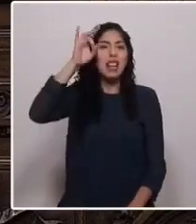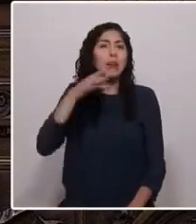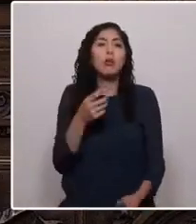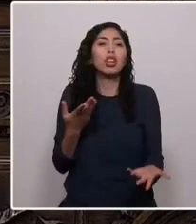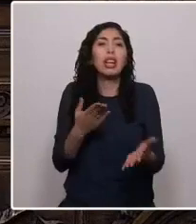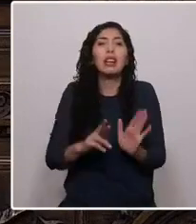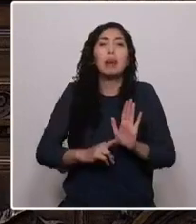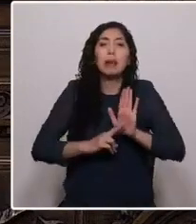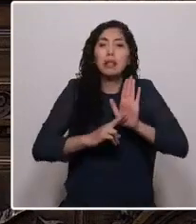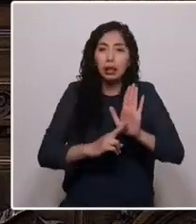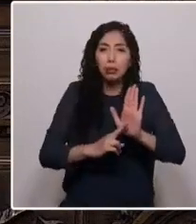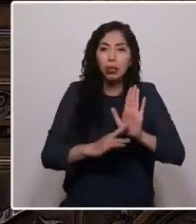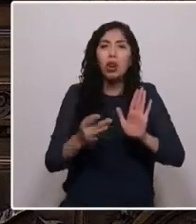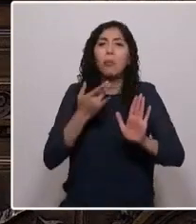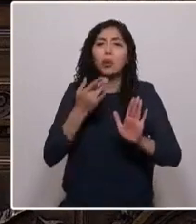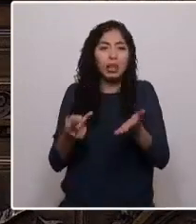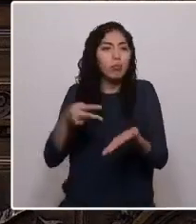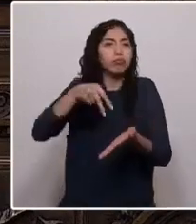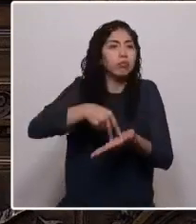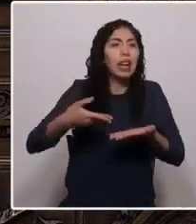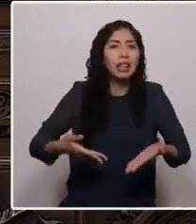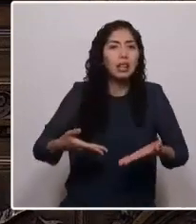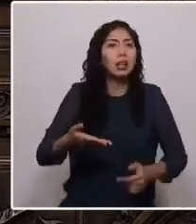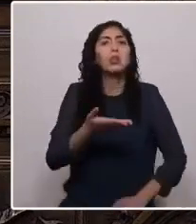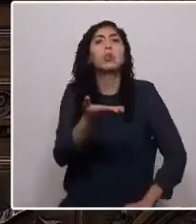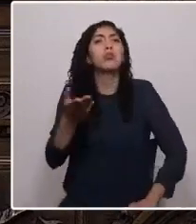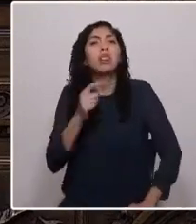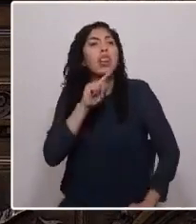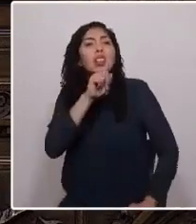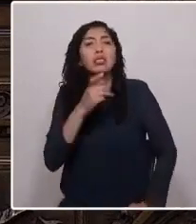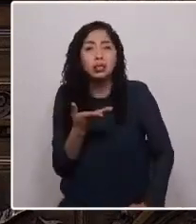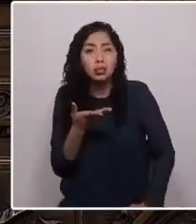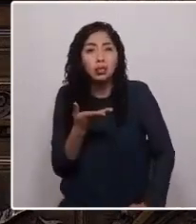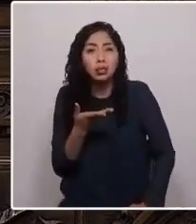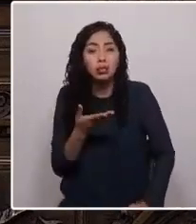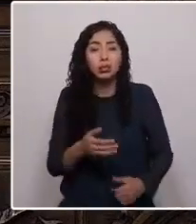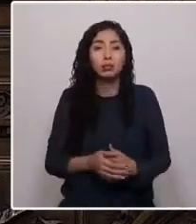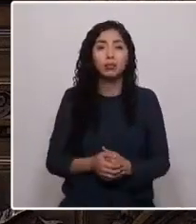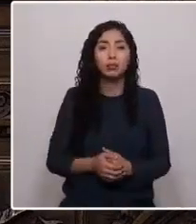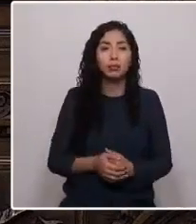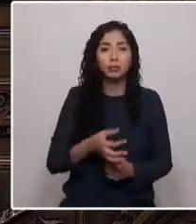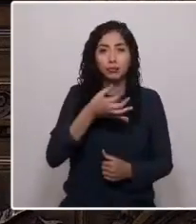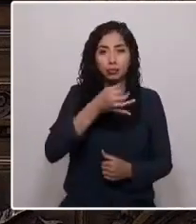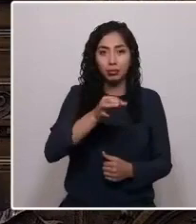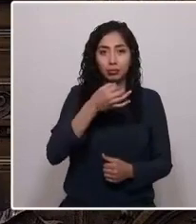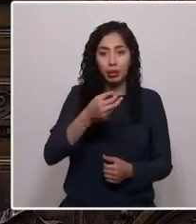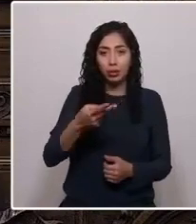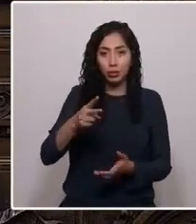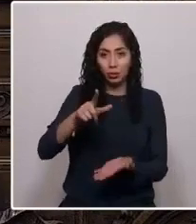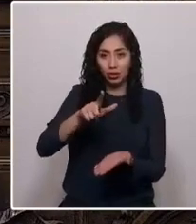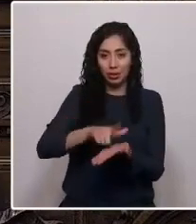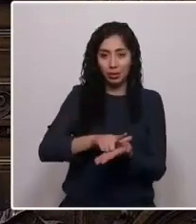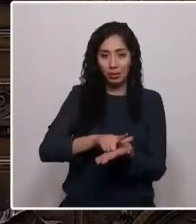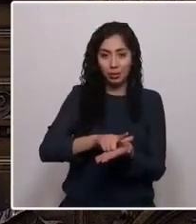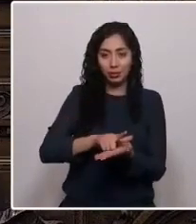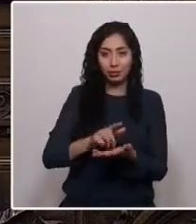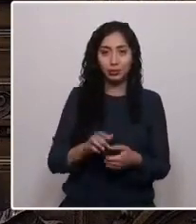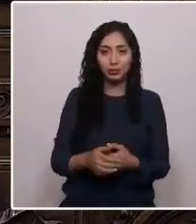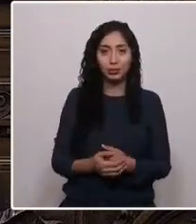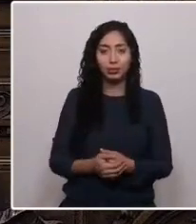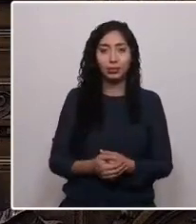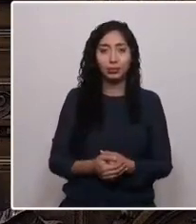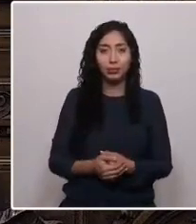somos que representamos y porque estamos acá y ustedes estás innova